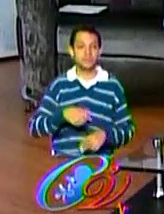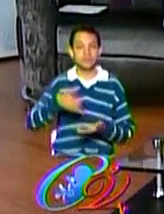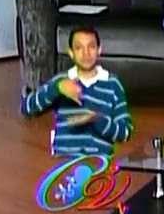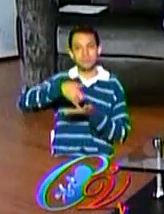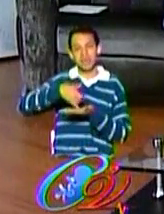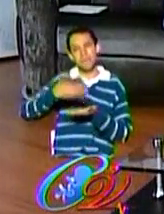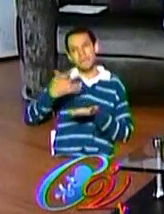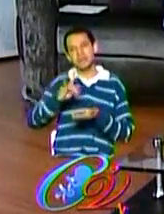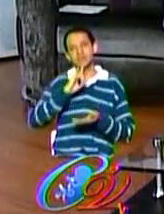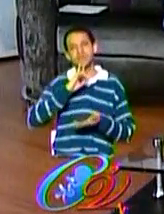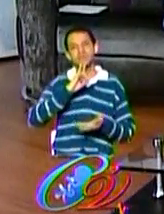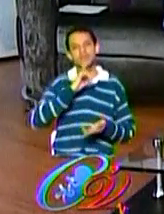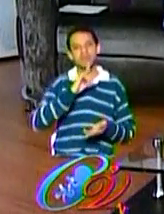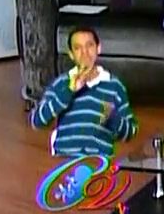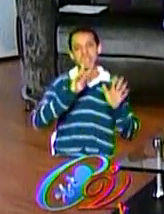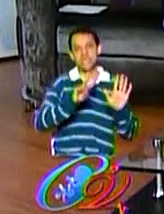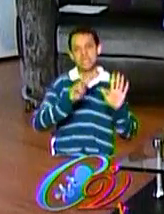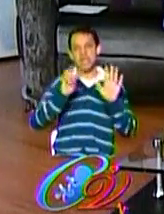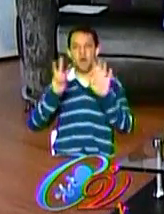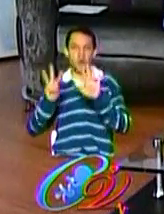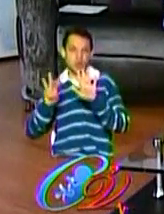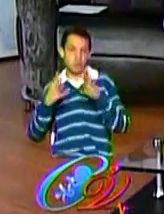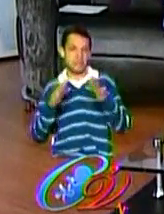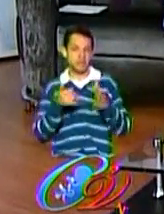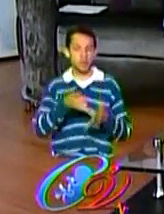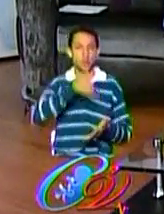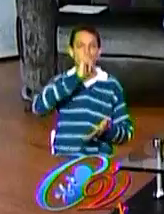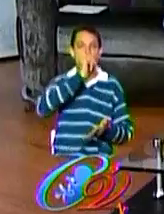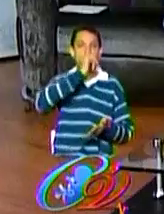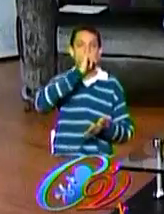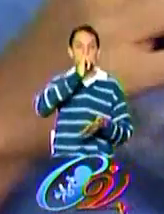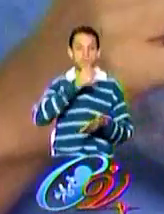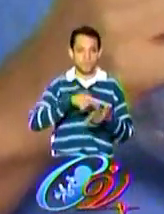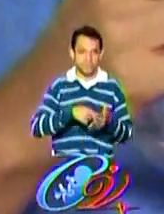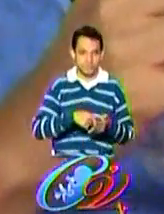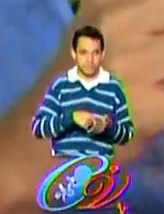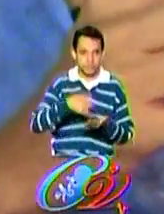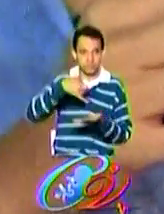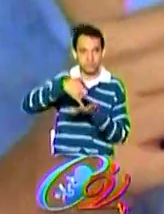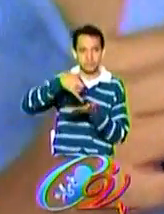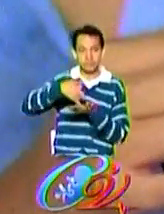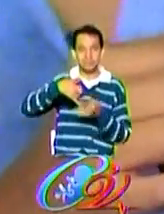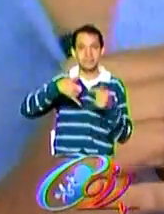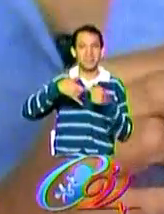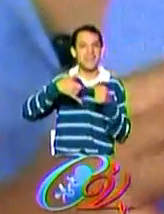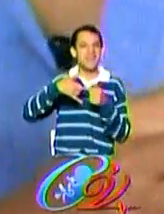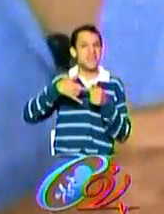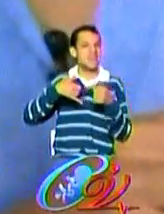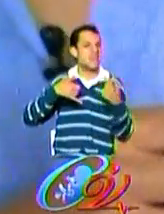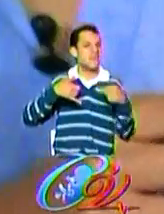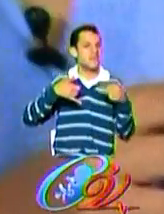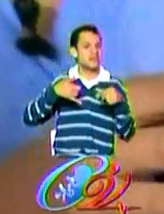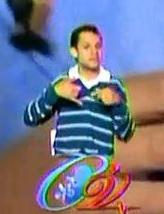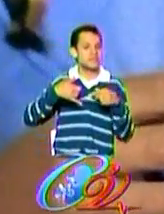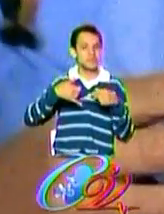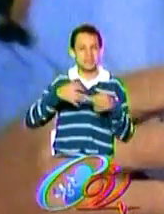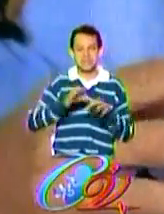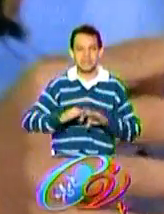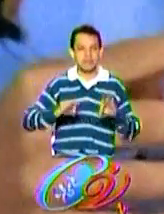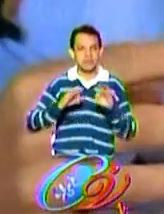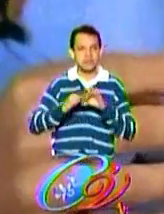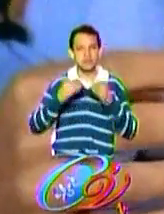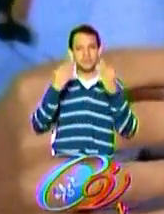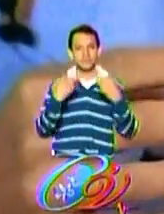digamos, de 7 a 8 botellas de agua. Resulta que este plástico tiene básicamente un componente que se